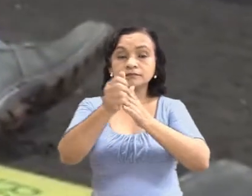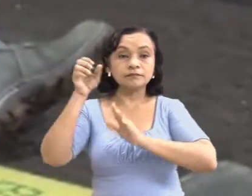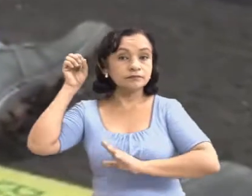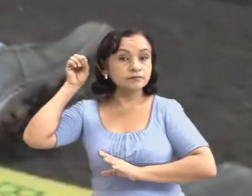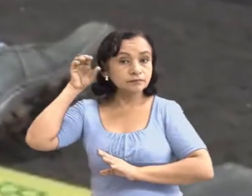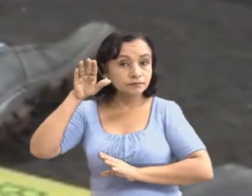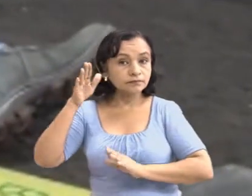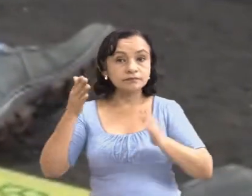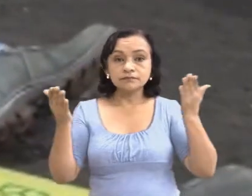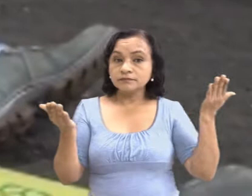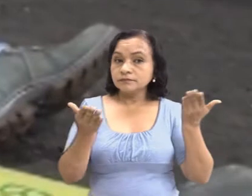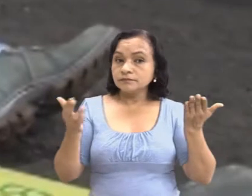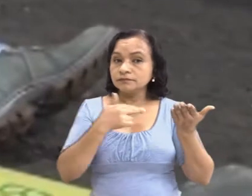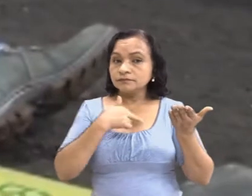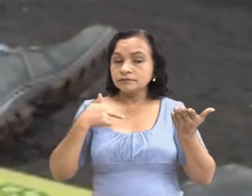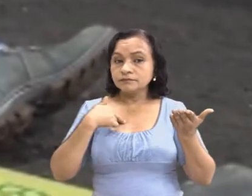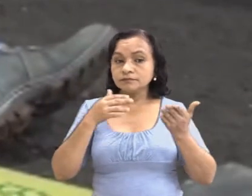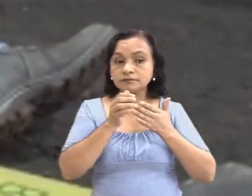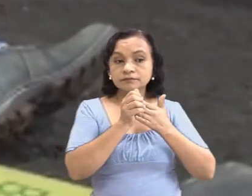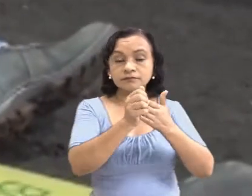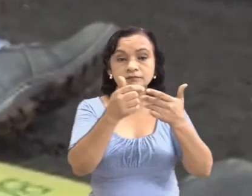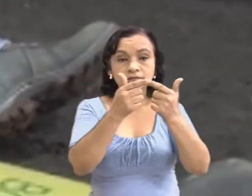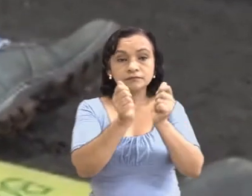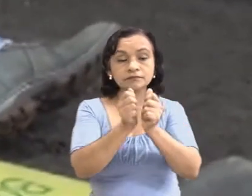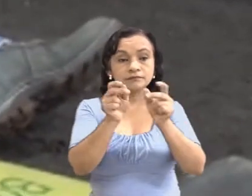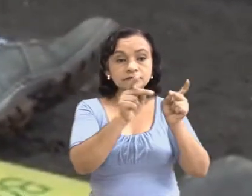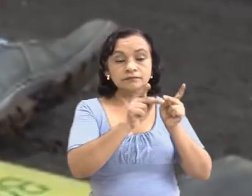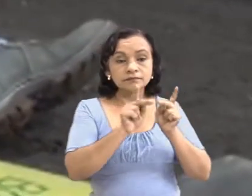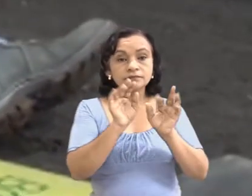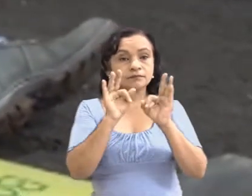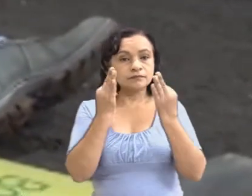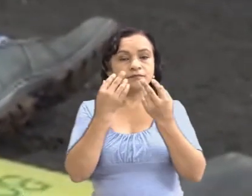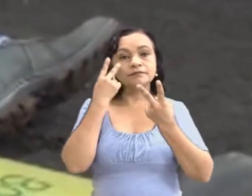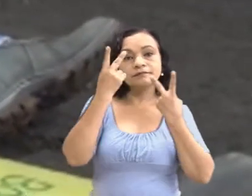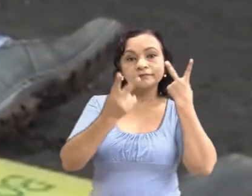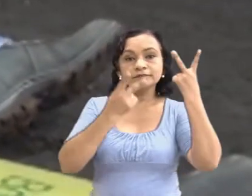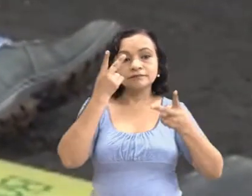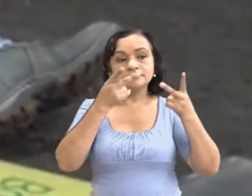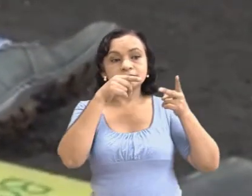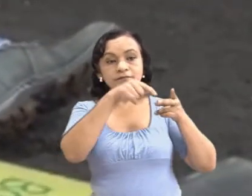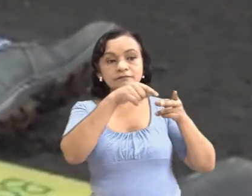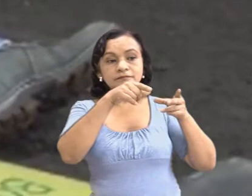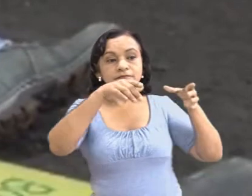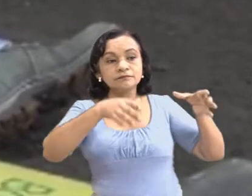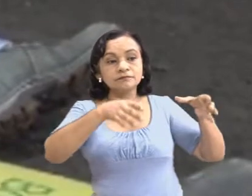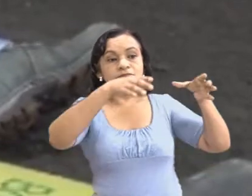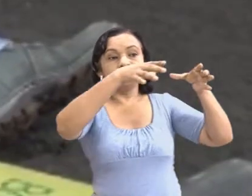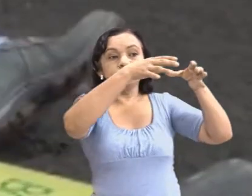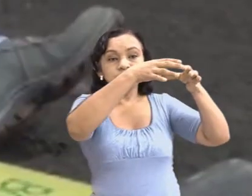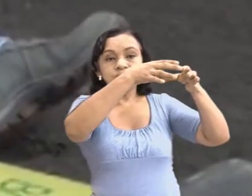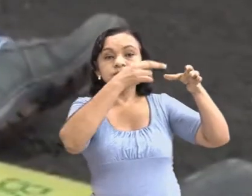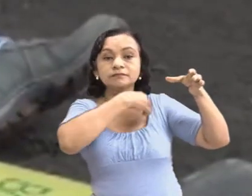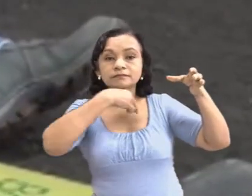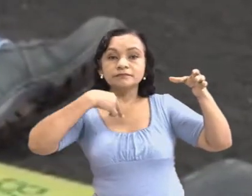con los guías turísticas, cómo van a dirigir, a organizar o a preparar a las familias que visitan los cerros. Pero lo único